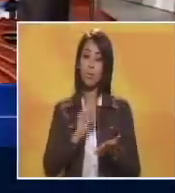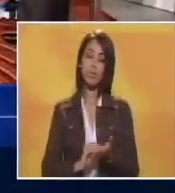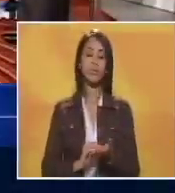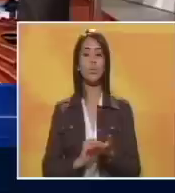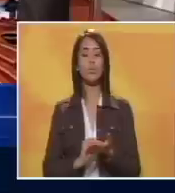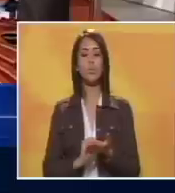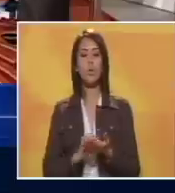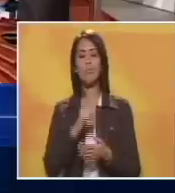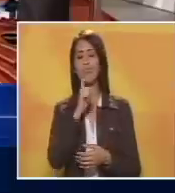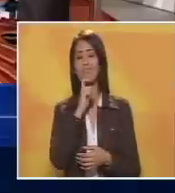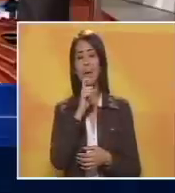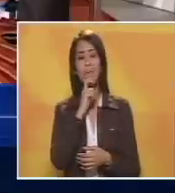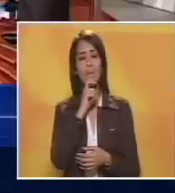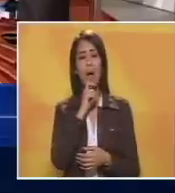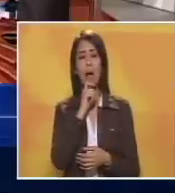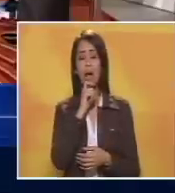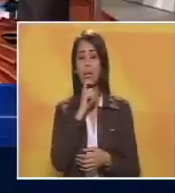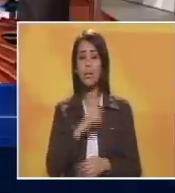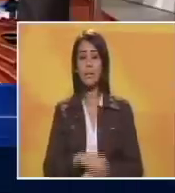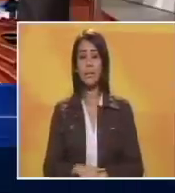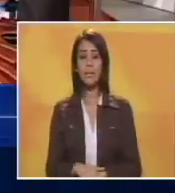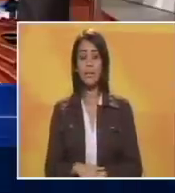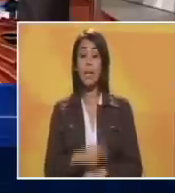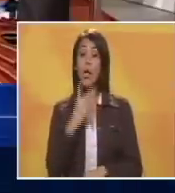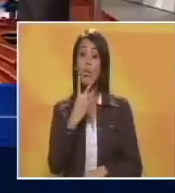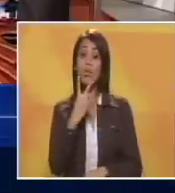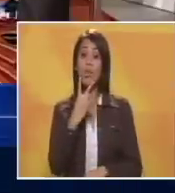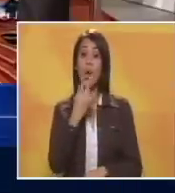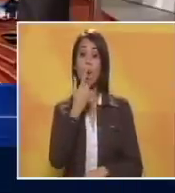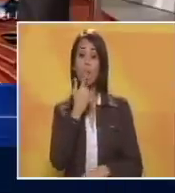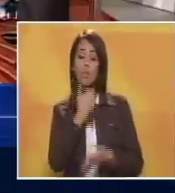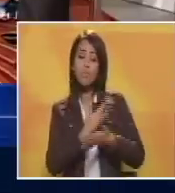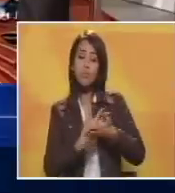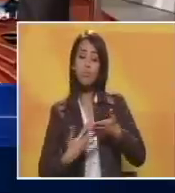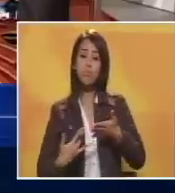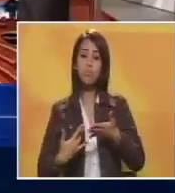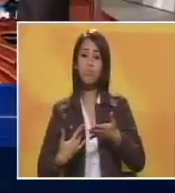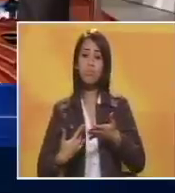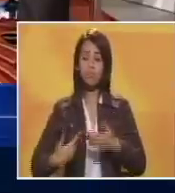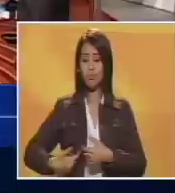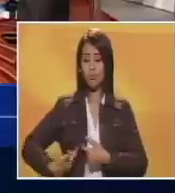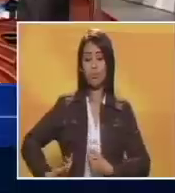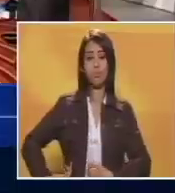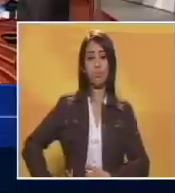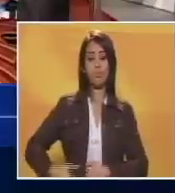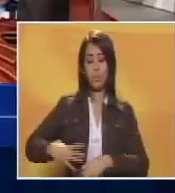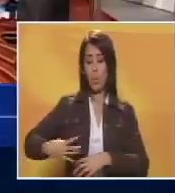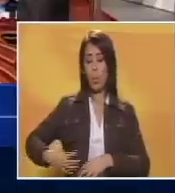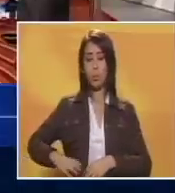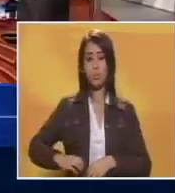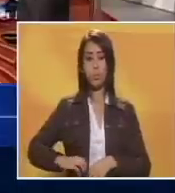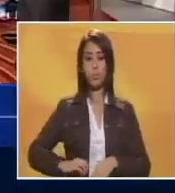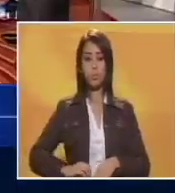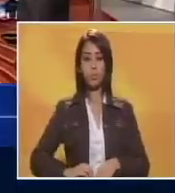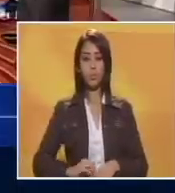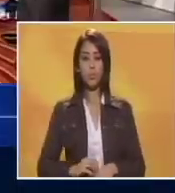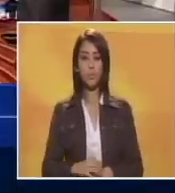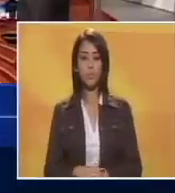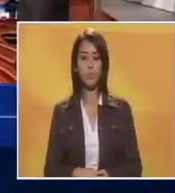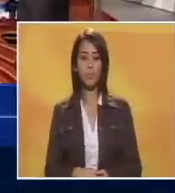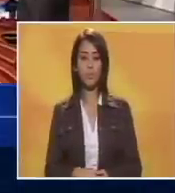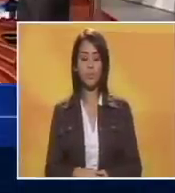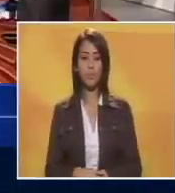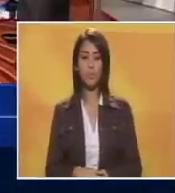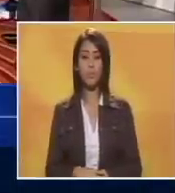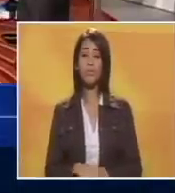unas complicaciones, ha tenido 2 hemorragias digestivas superior, o sea, ha